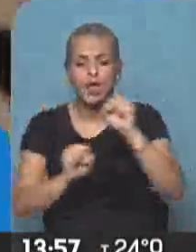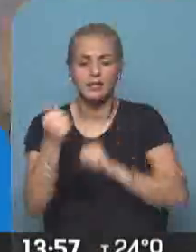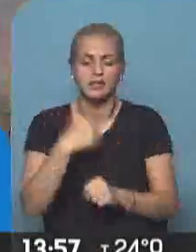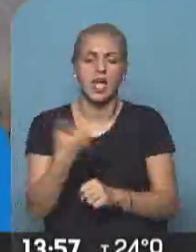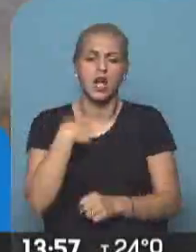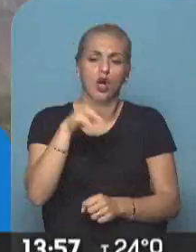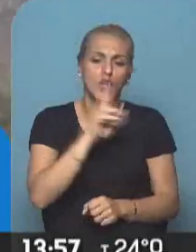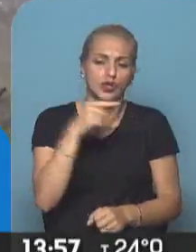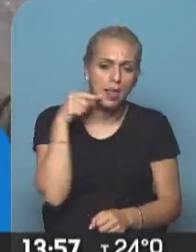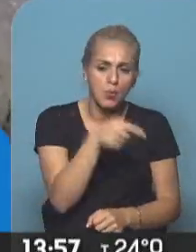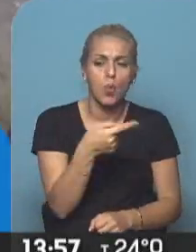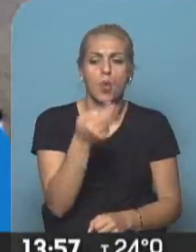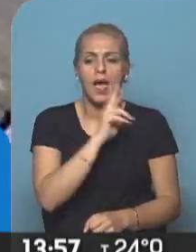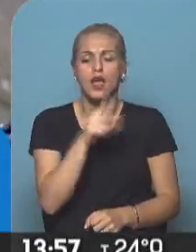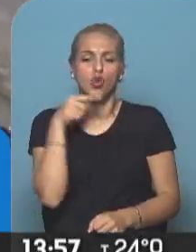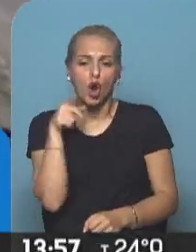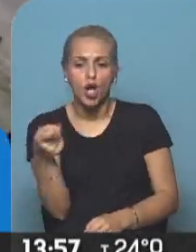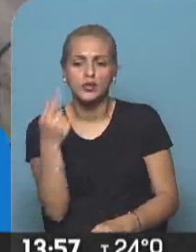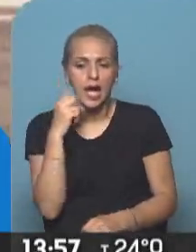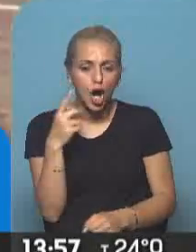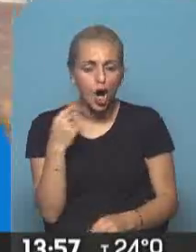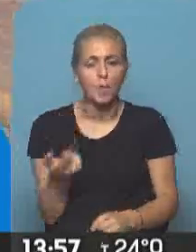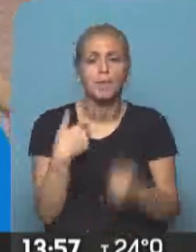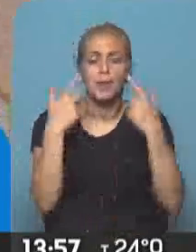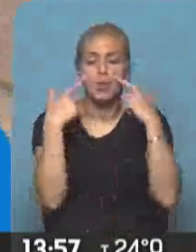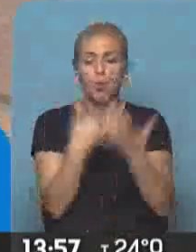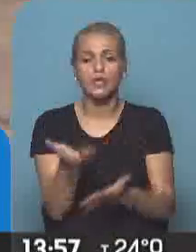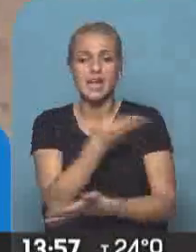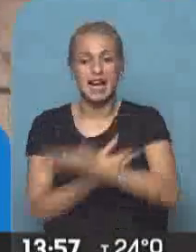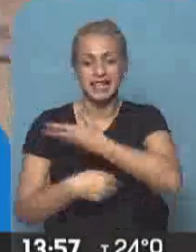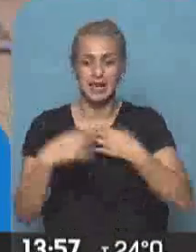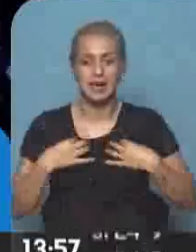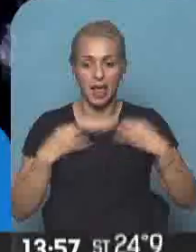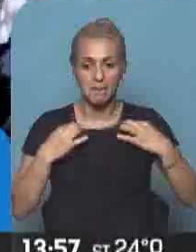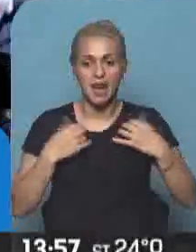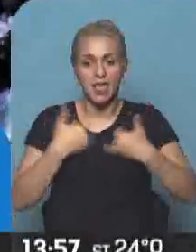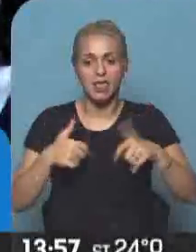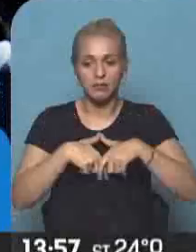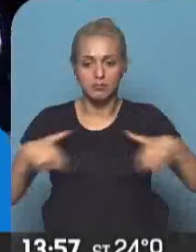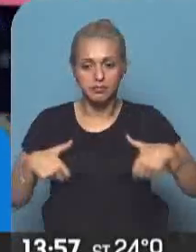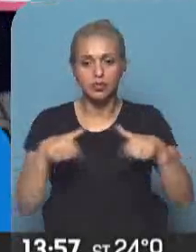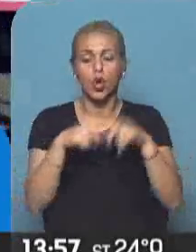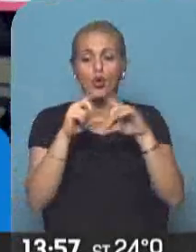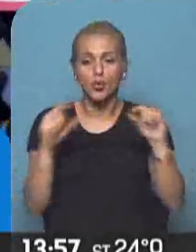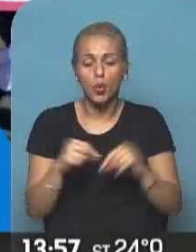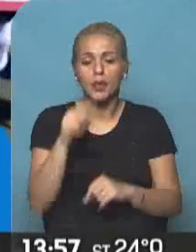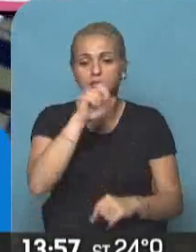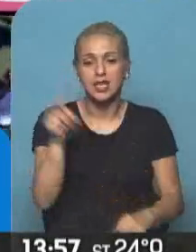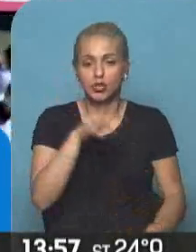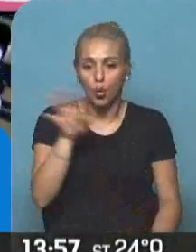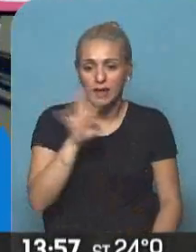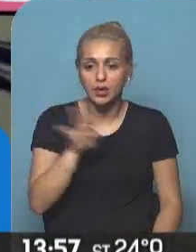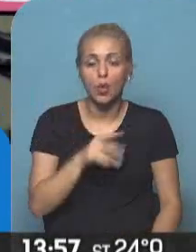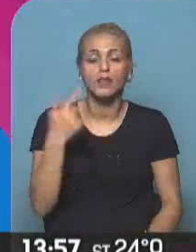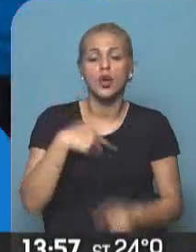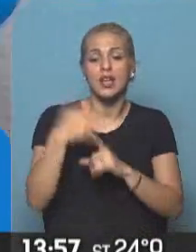de los valores de igualdad de género la remera distintiva lleva el número de teléfono de asistencia a 144 y el logo de